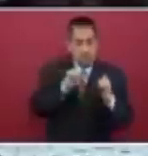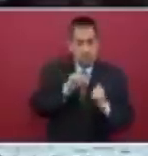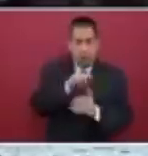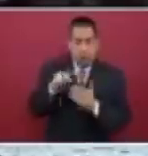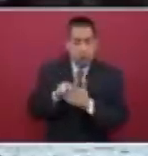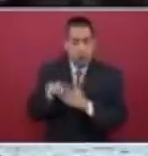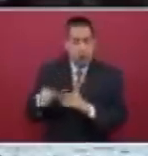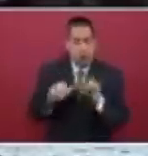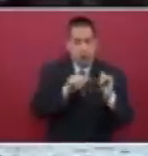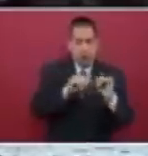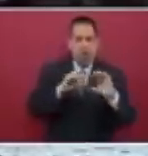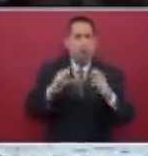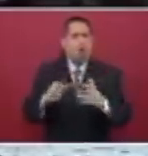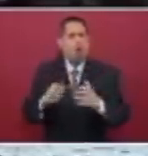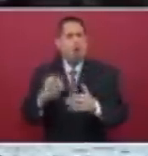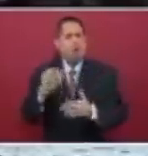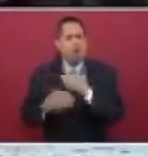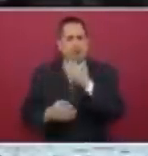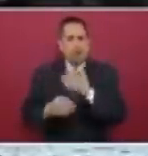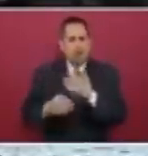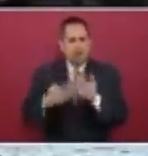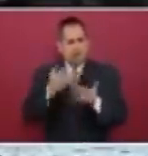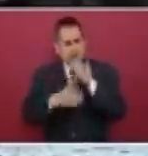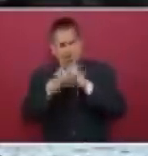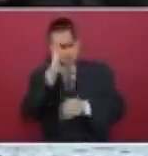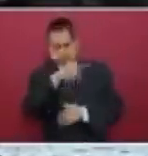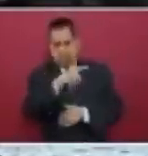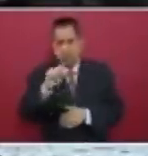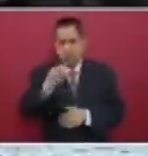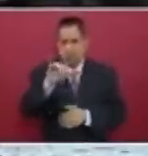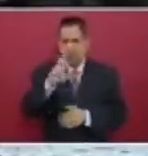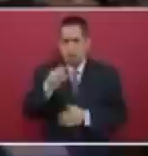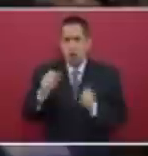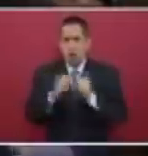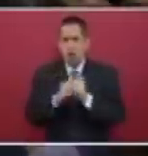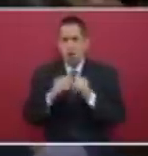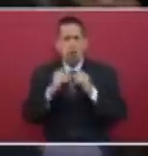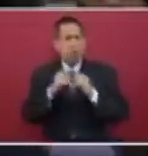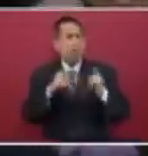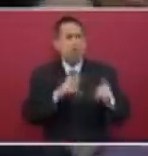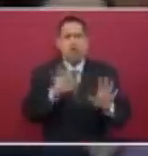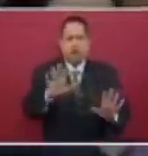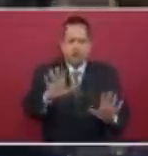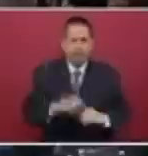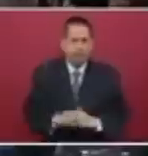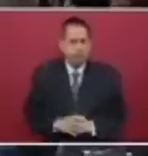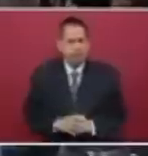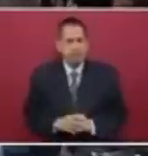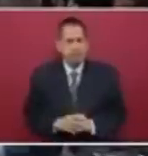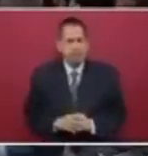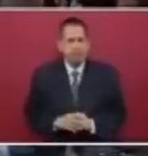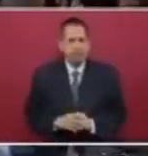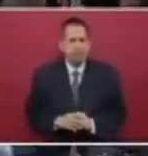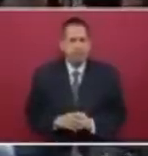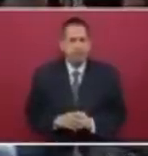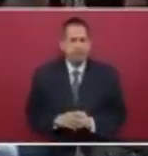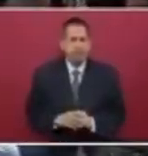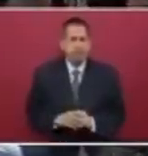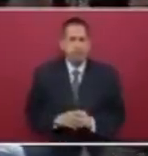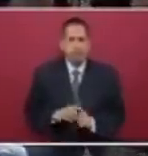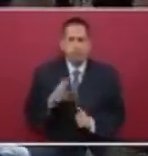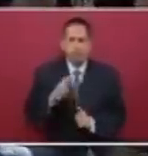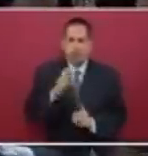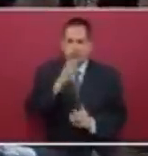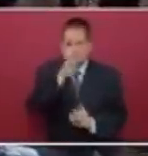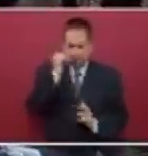y si considera que se está violentando el poder judicial al realizar este tipo de este no